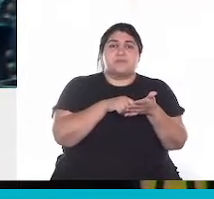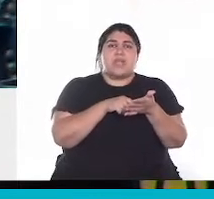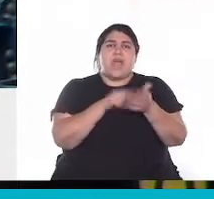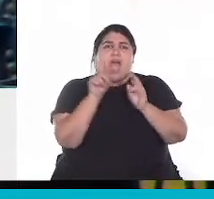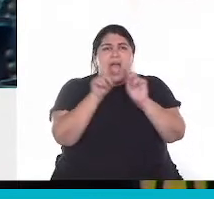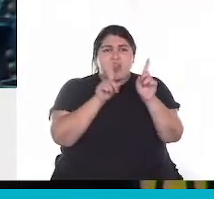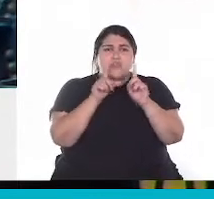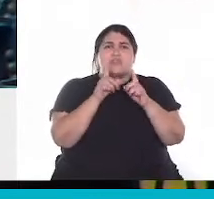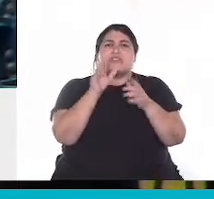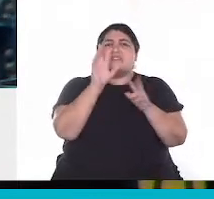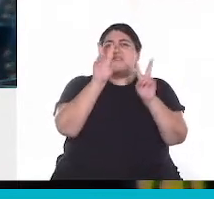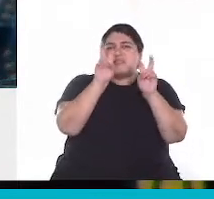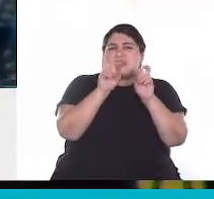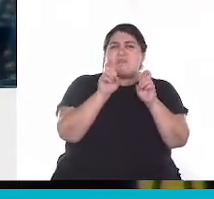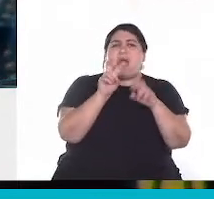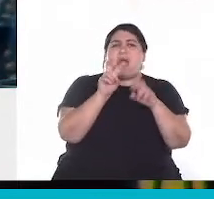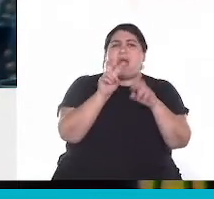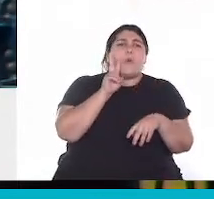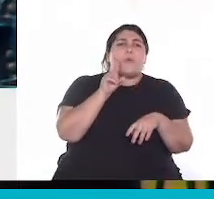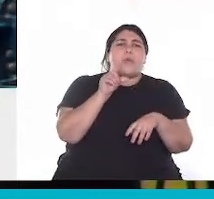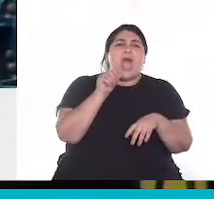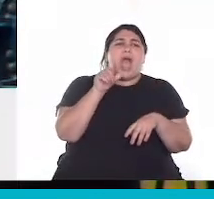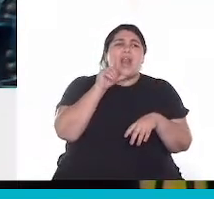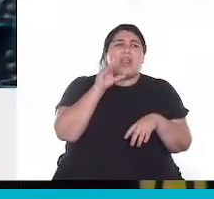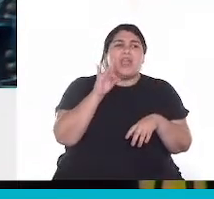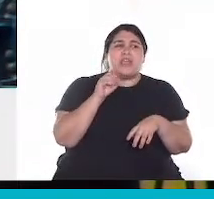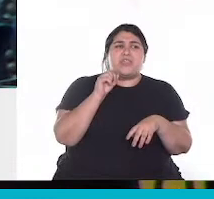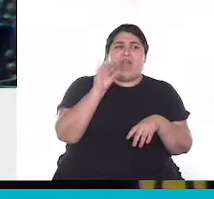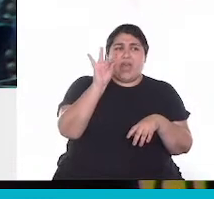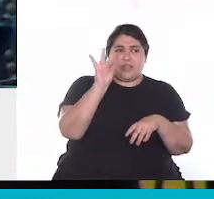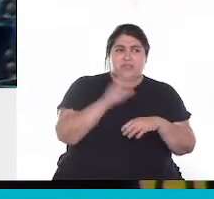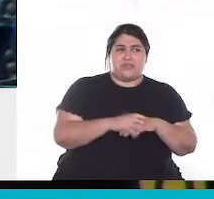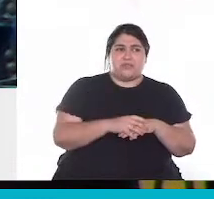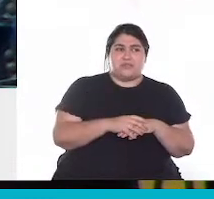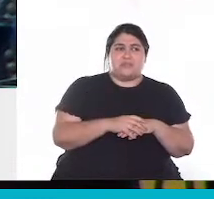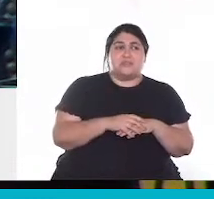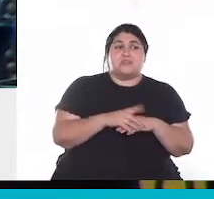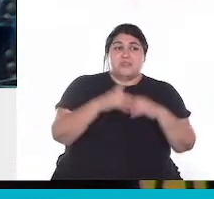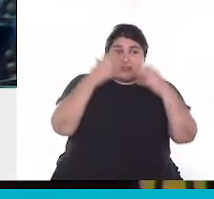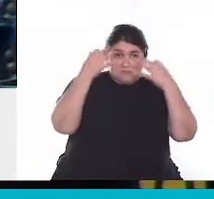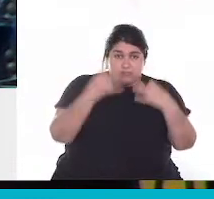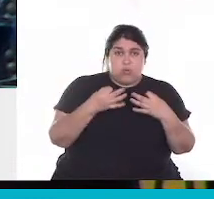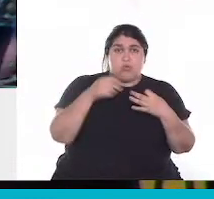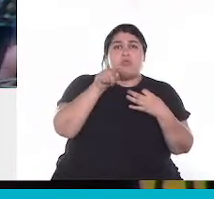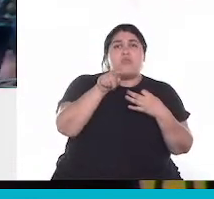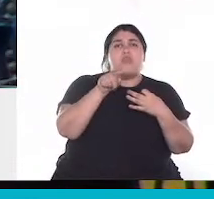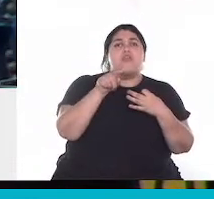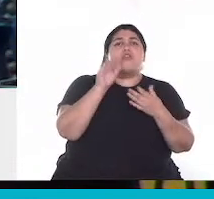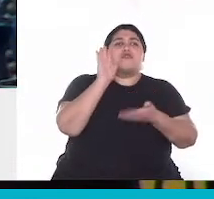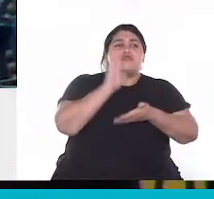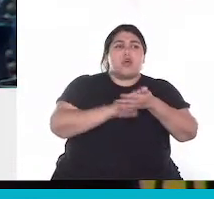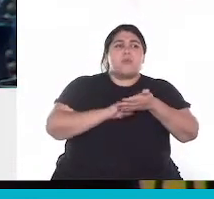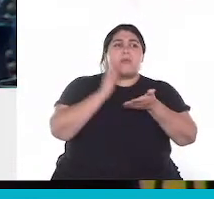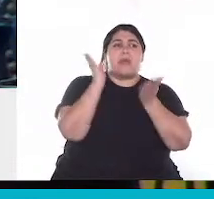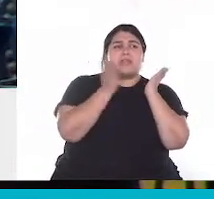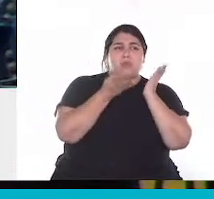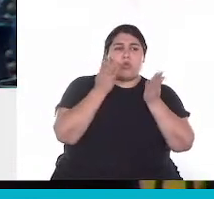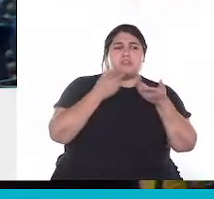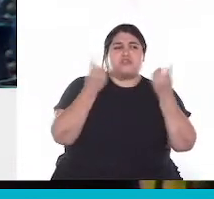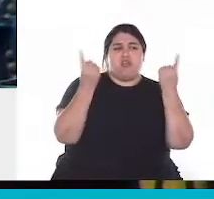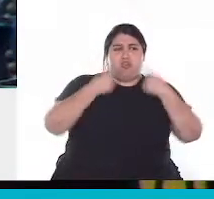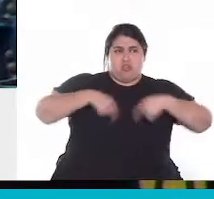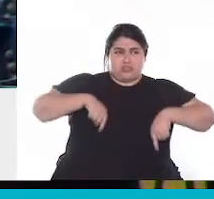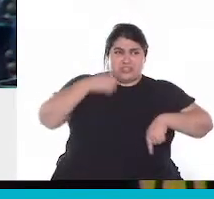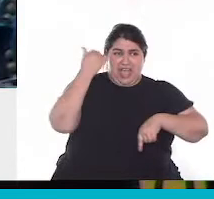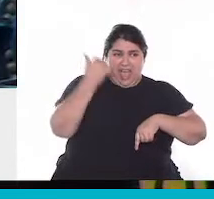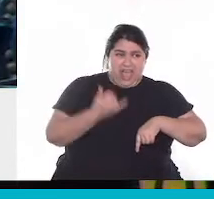caso Vialidad, hacen una enorme demostración de lo que es la manipulación de la justicia y